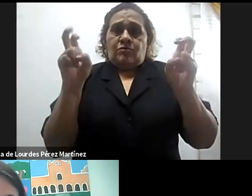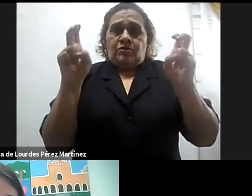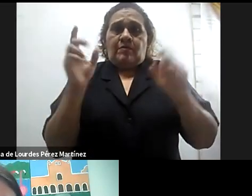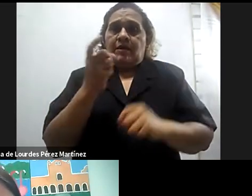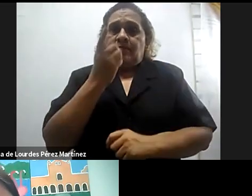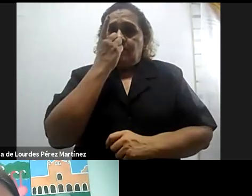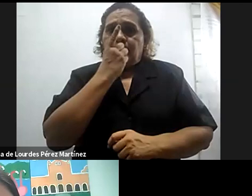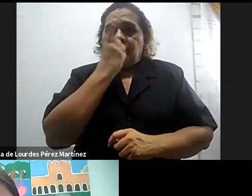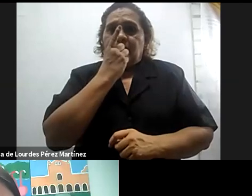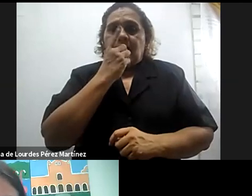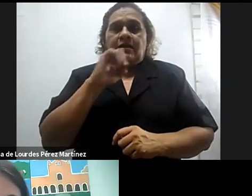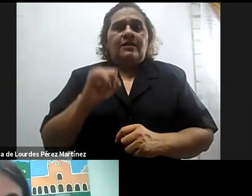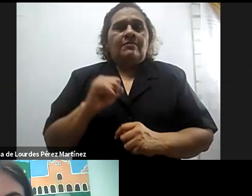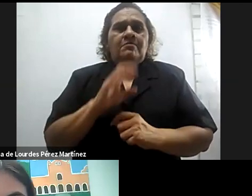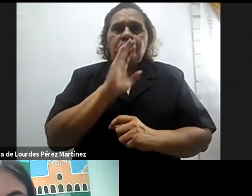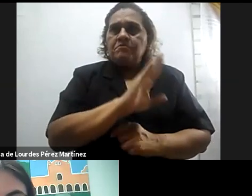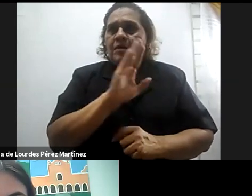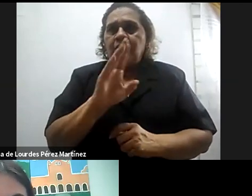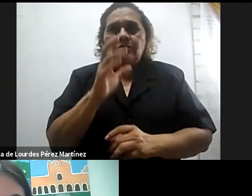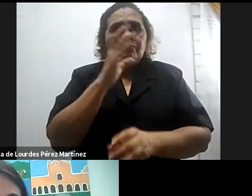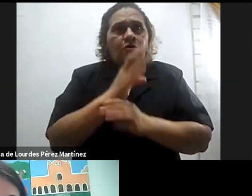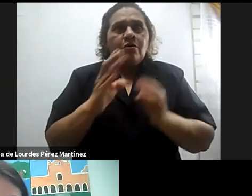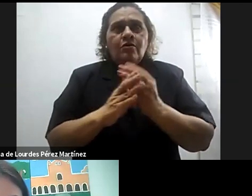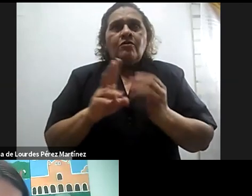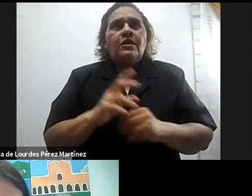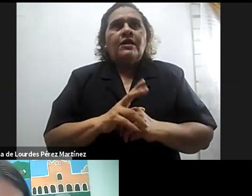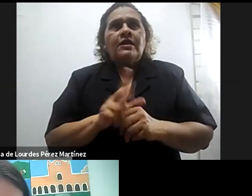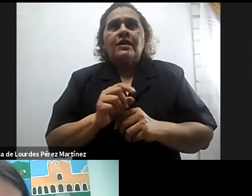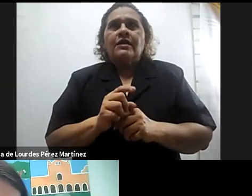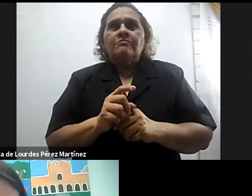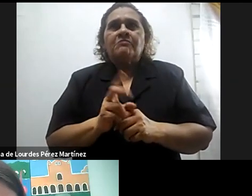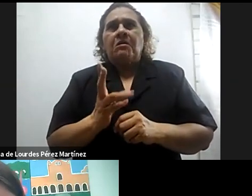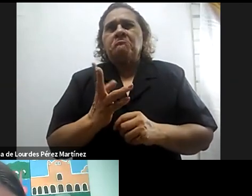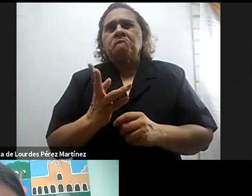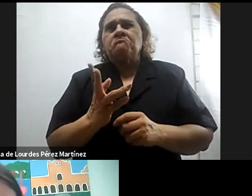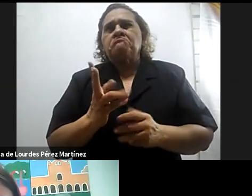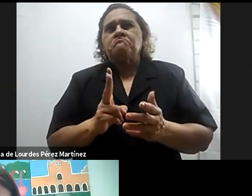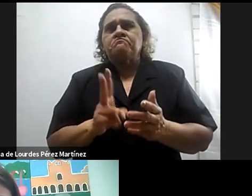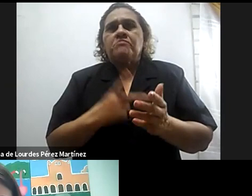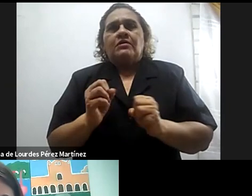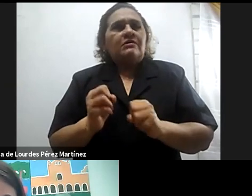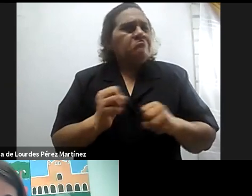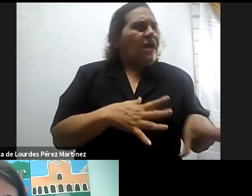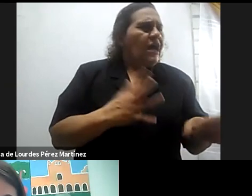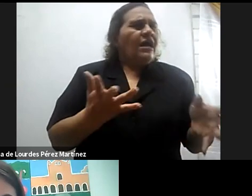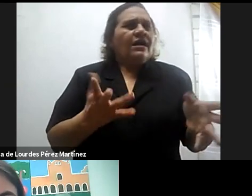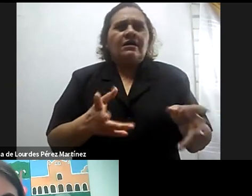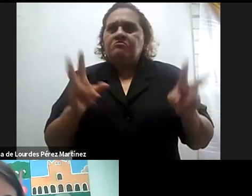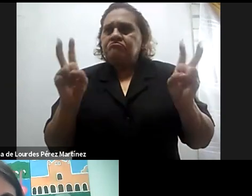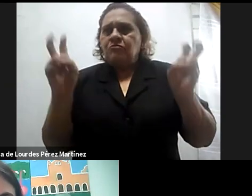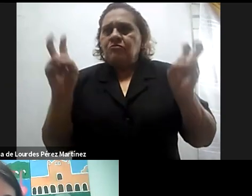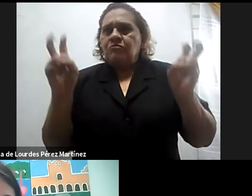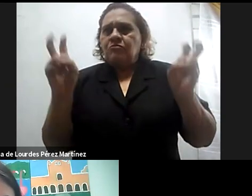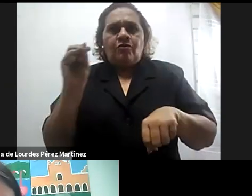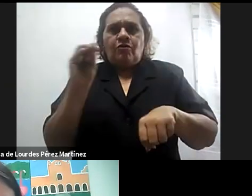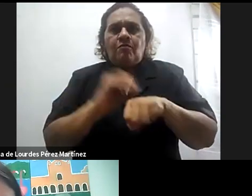diabetes. Y me parece que son cosas que a veces por obvias las dejamos pasar, ¿no? Sí. Como el tema, por ejemplo, de no poner